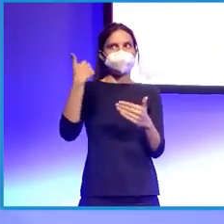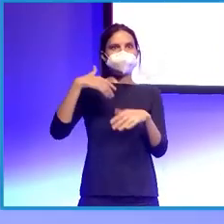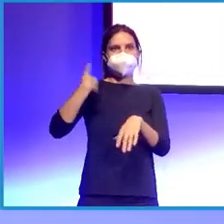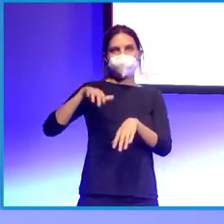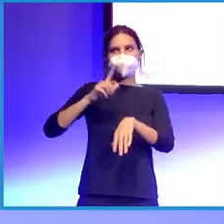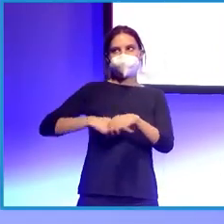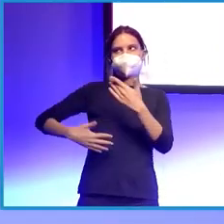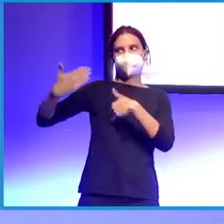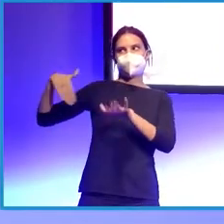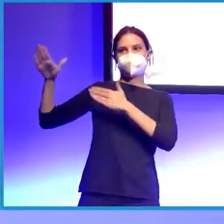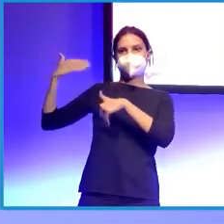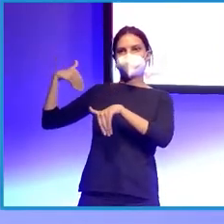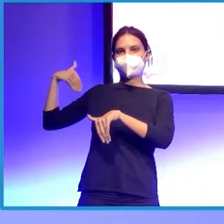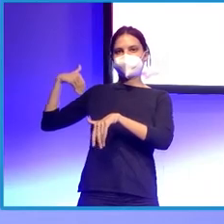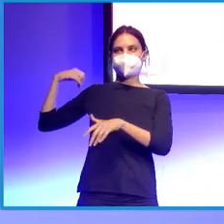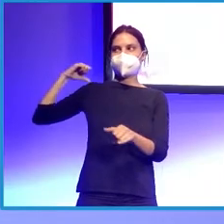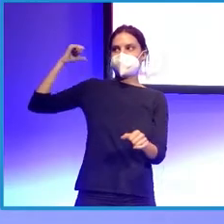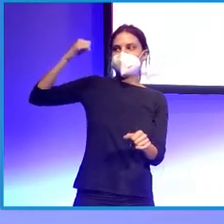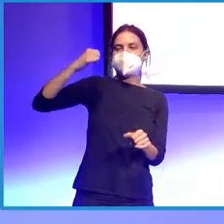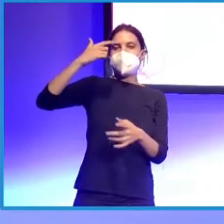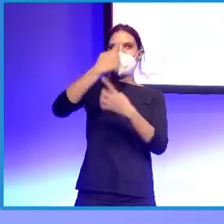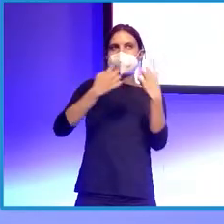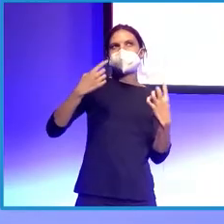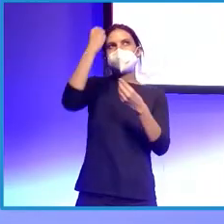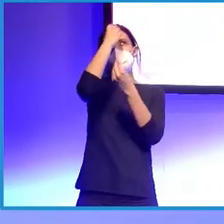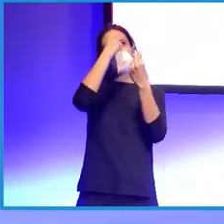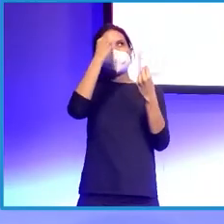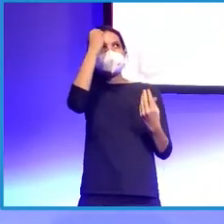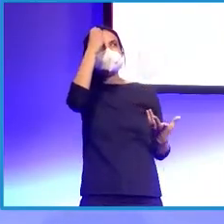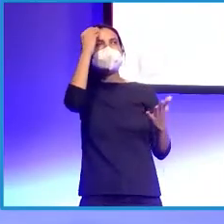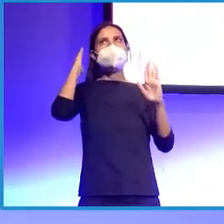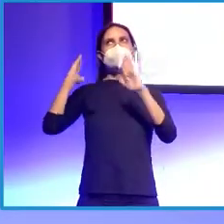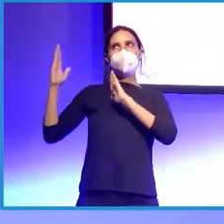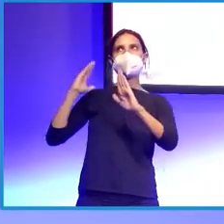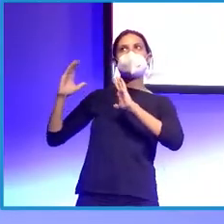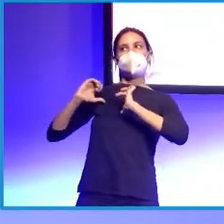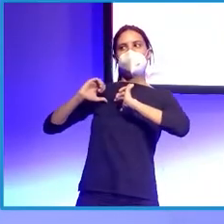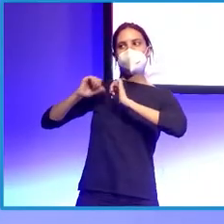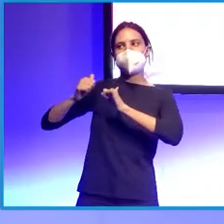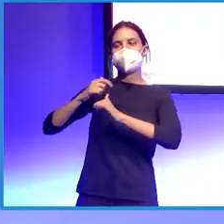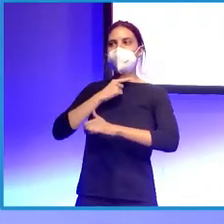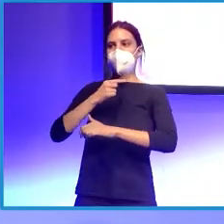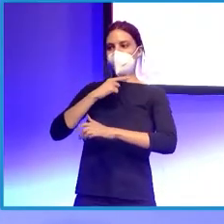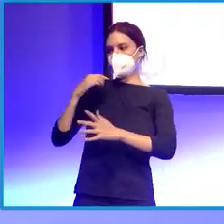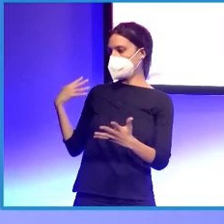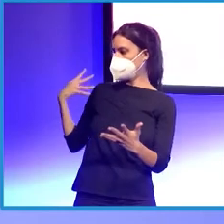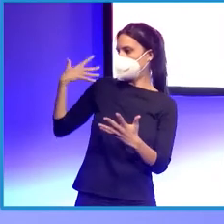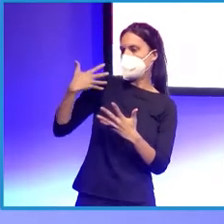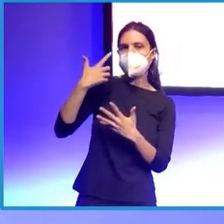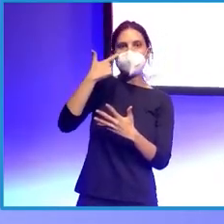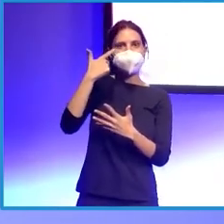me gusta muchas veces pensar esa retrospectiva pensar en aquel momento en aquel inicio y como se ha profesionalizado el sector